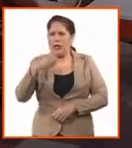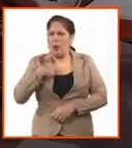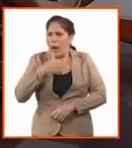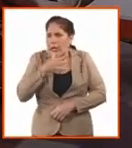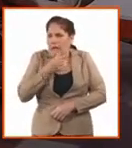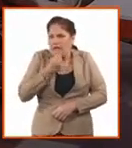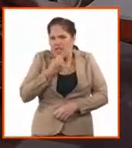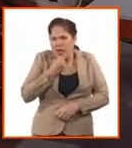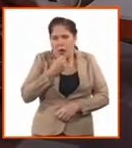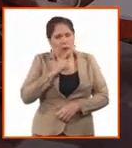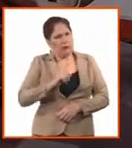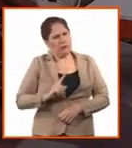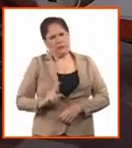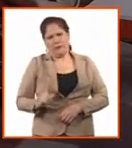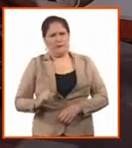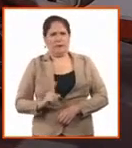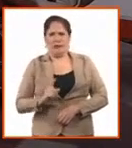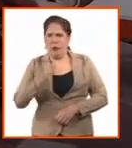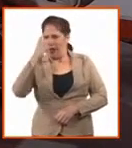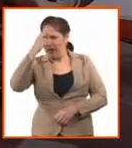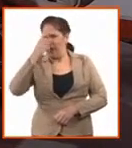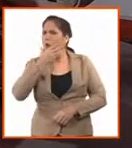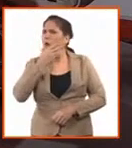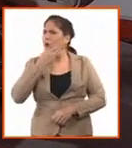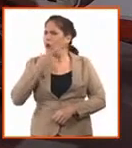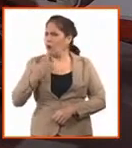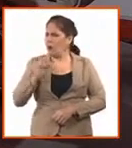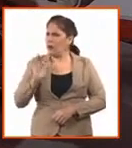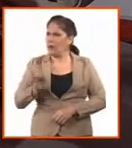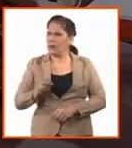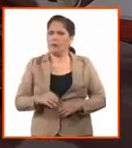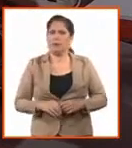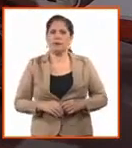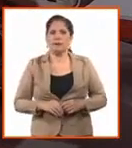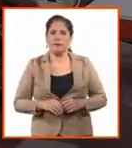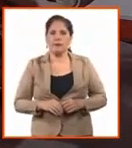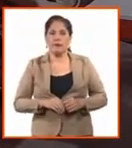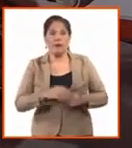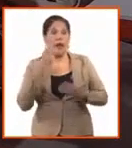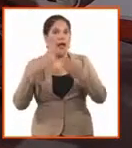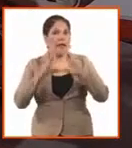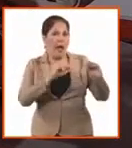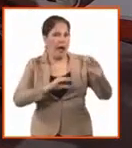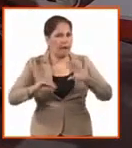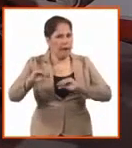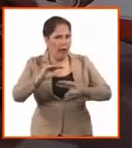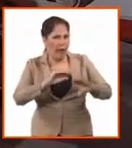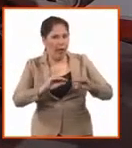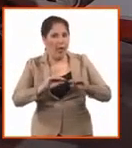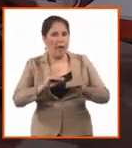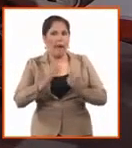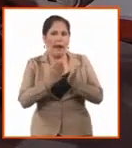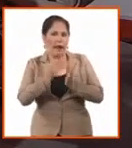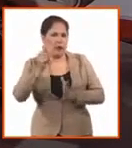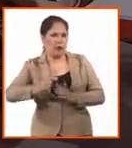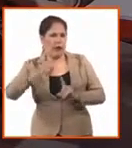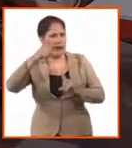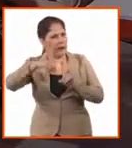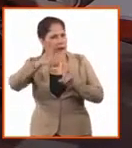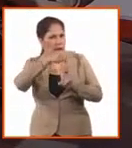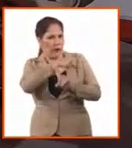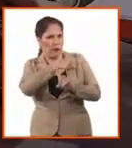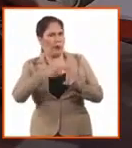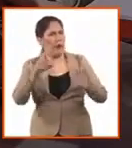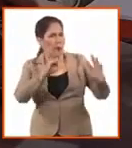y estaba hablando con muchachos recién salidos de las escuelas técnicas que estaban incorporándose allí pero pero pero